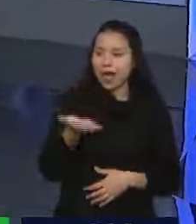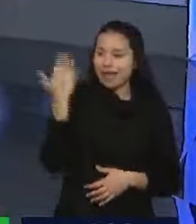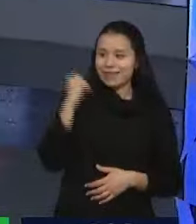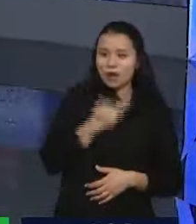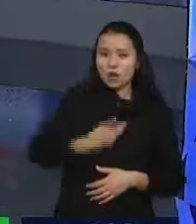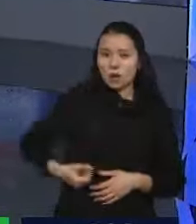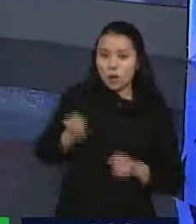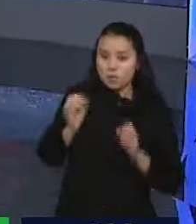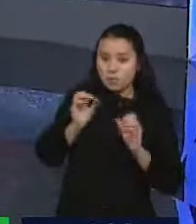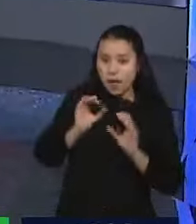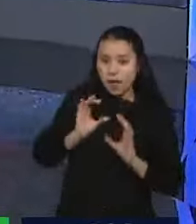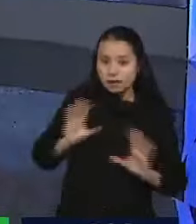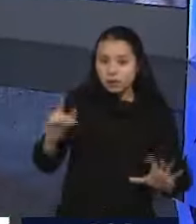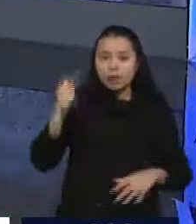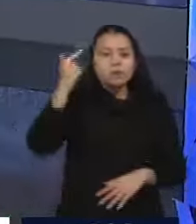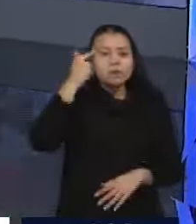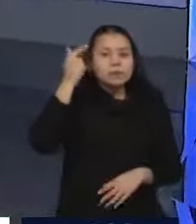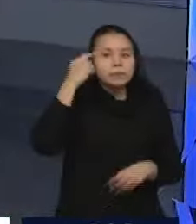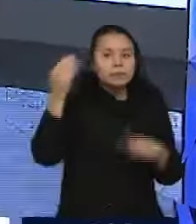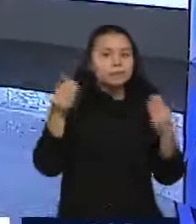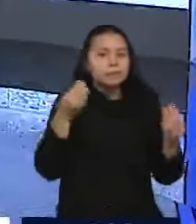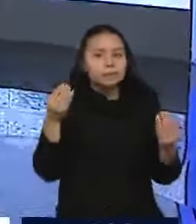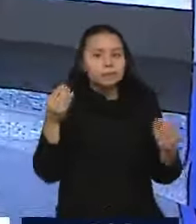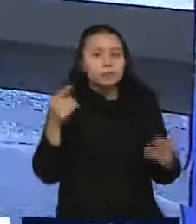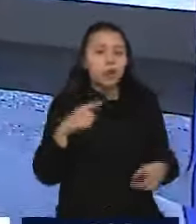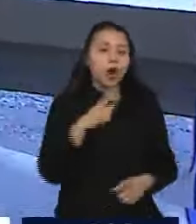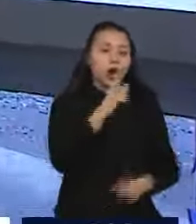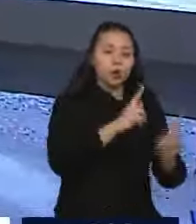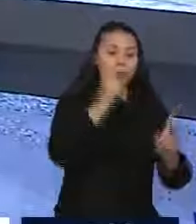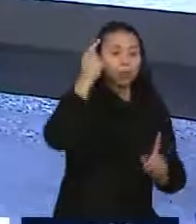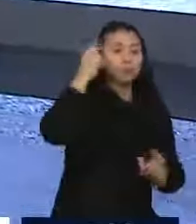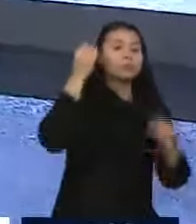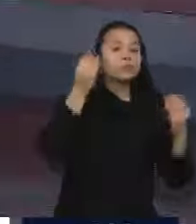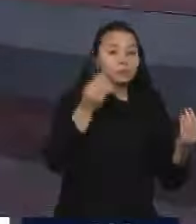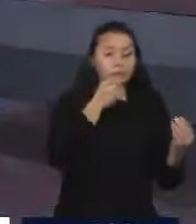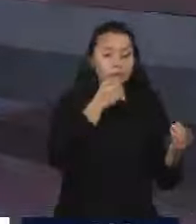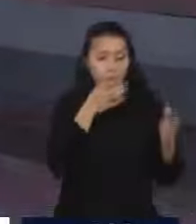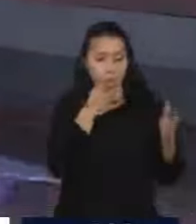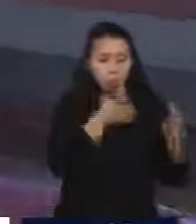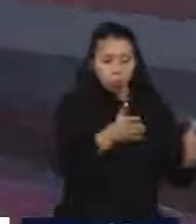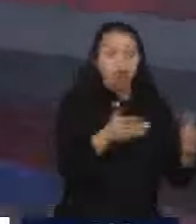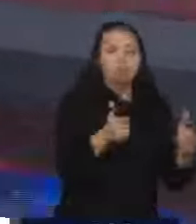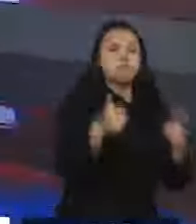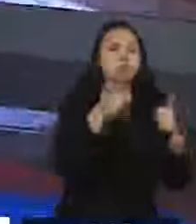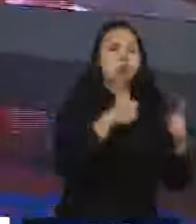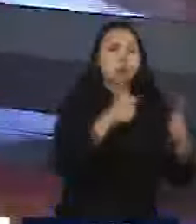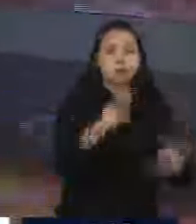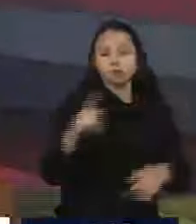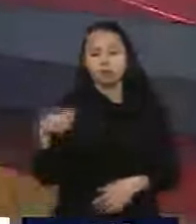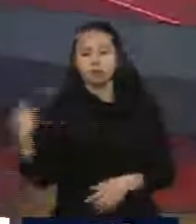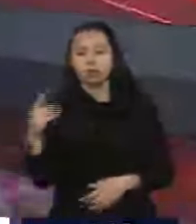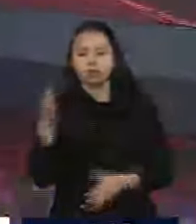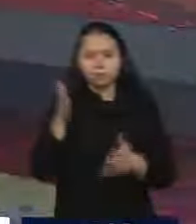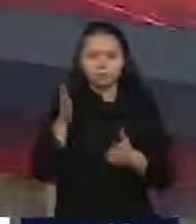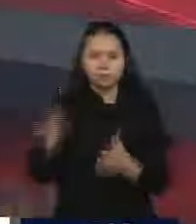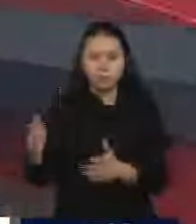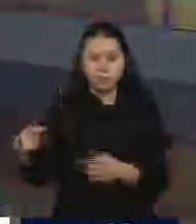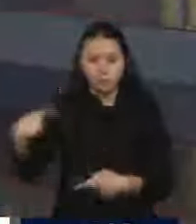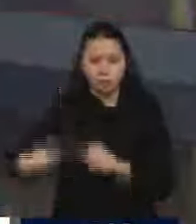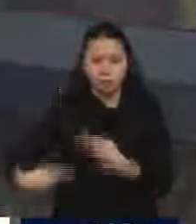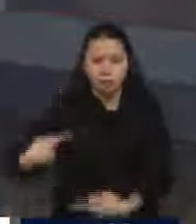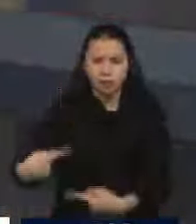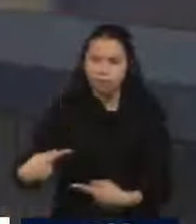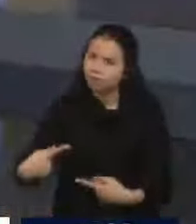que el camino trazado es el camino correcto y aquellos que dicen no vemos todavía grandes resultados para